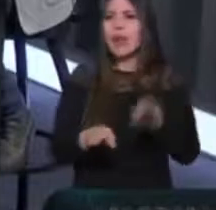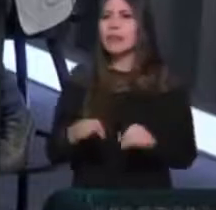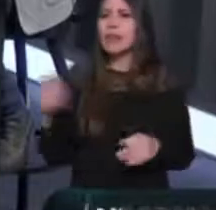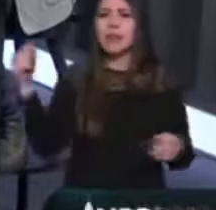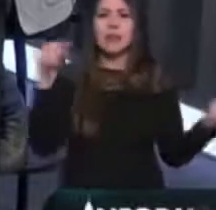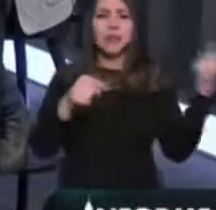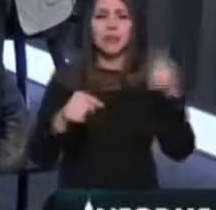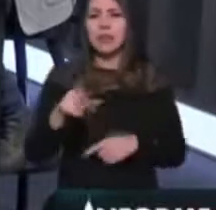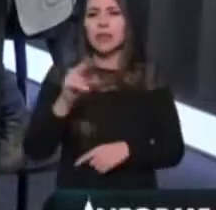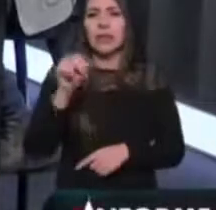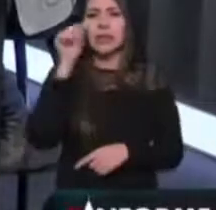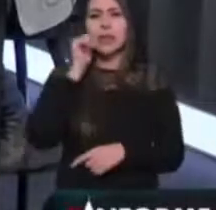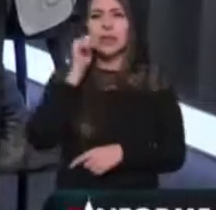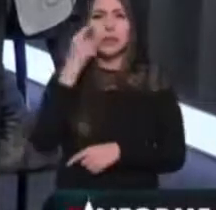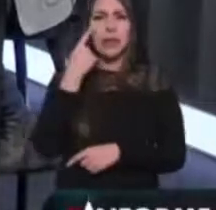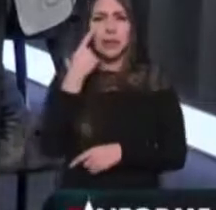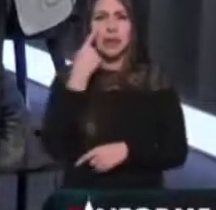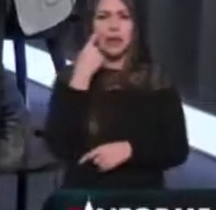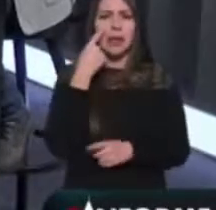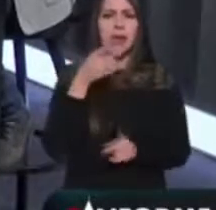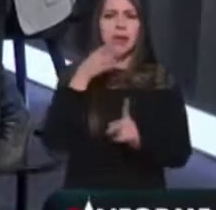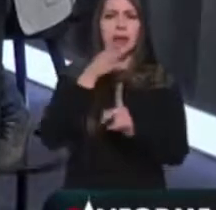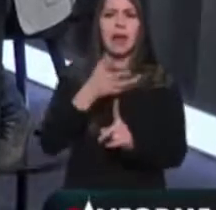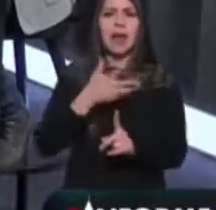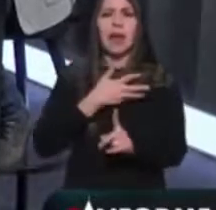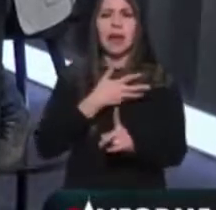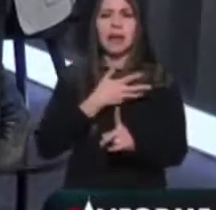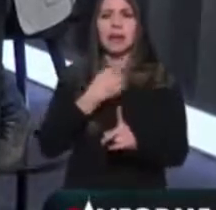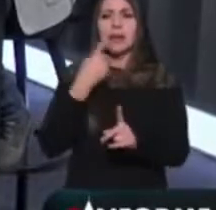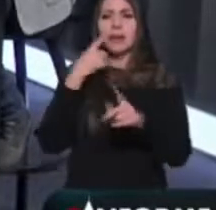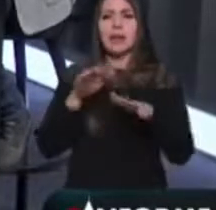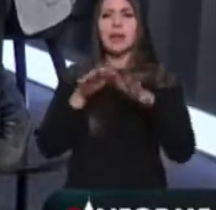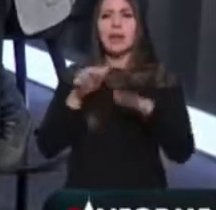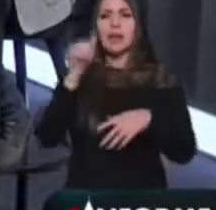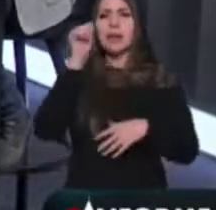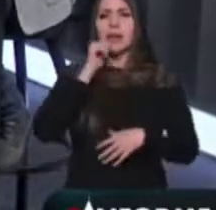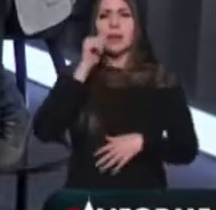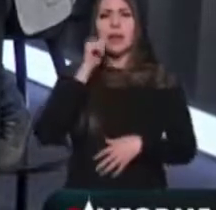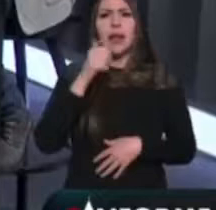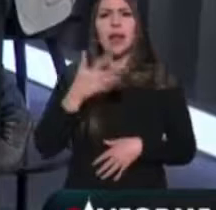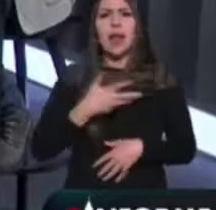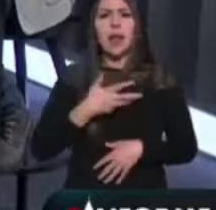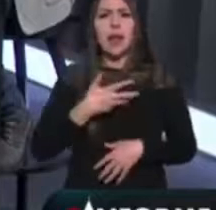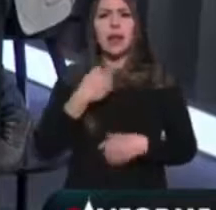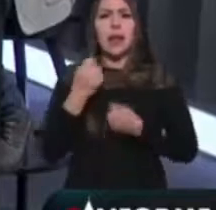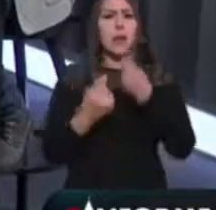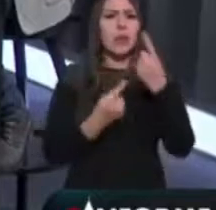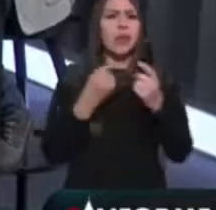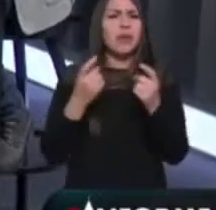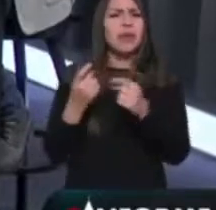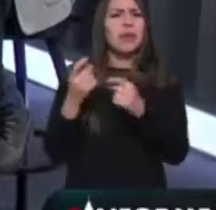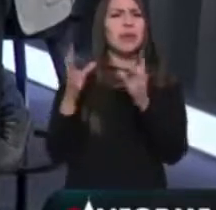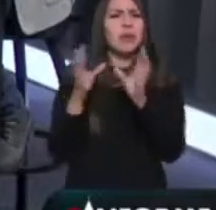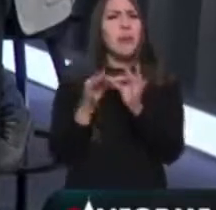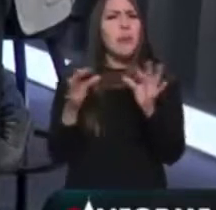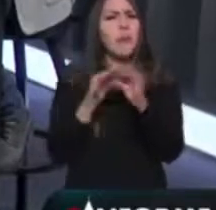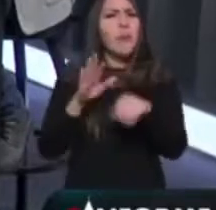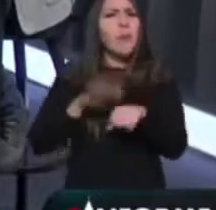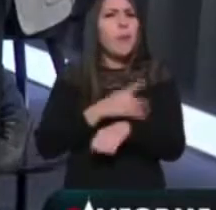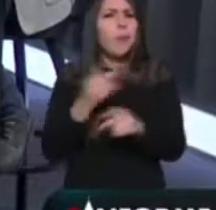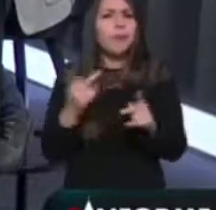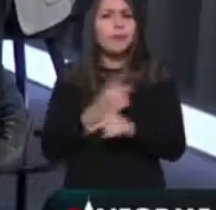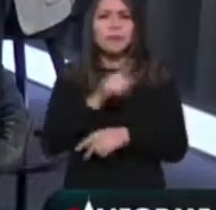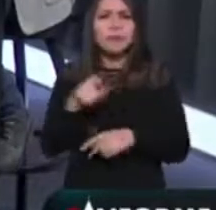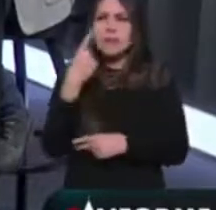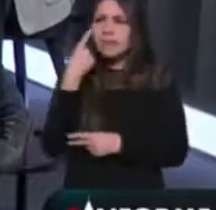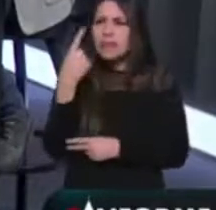el predominio. ¿En dónde estoy? ¿A qué se acaba? Hay claramente el predominio de ciertas narrativas. ¿Qué narrativas estamos observando